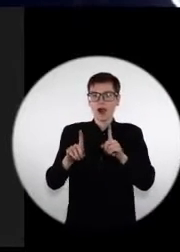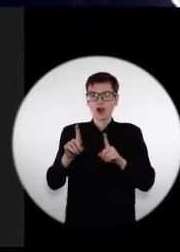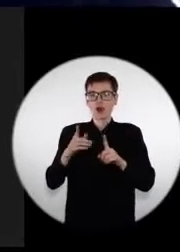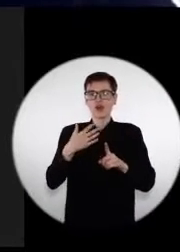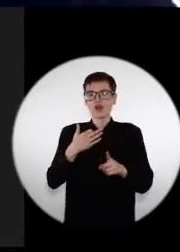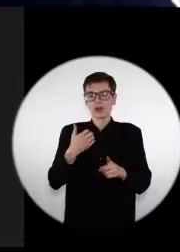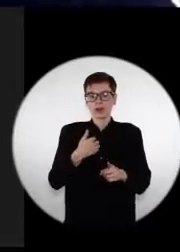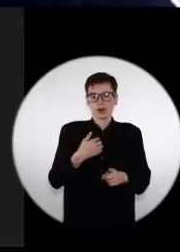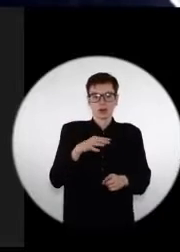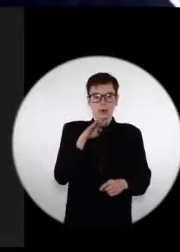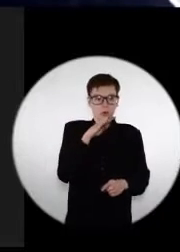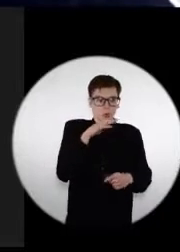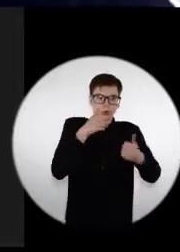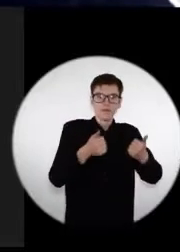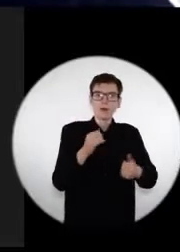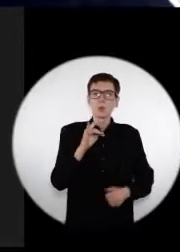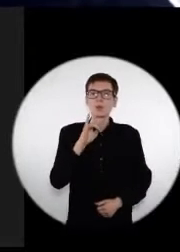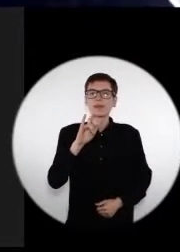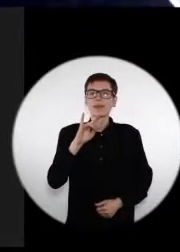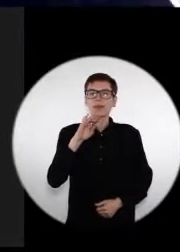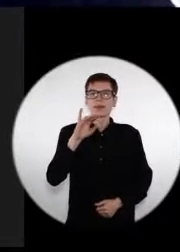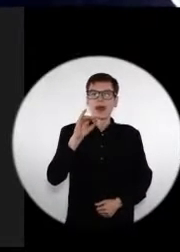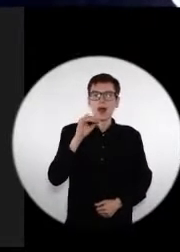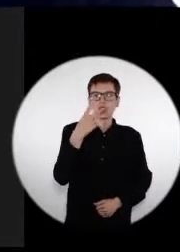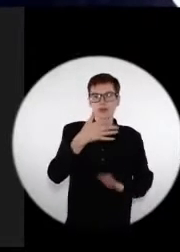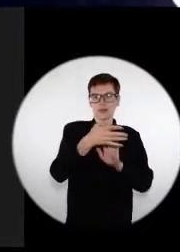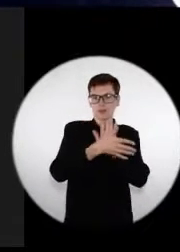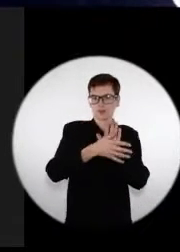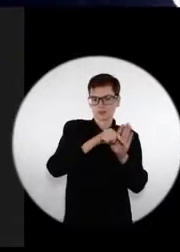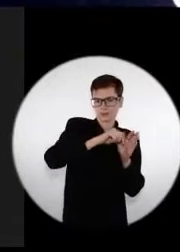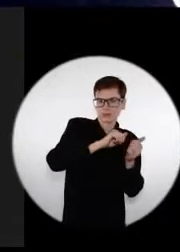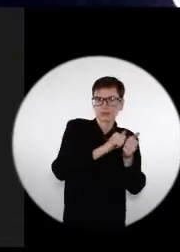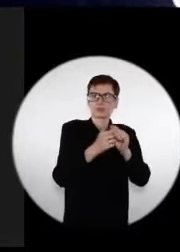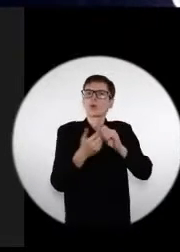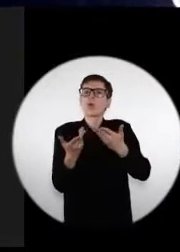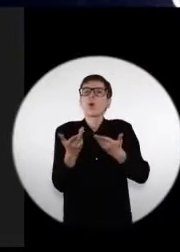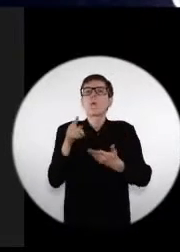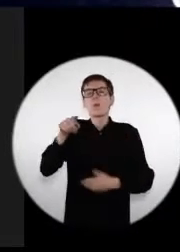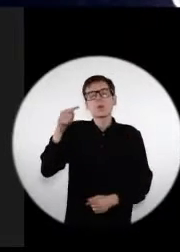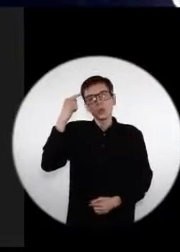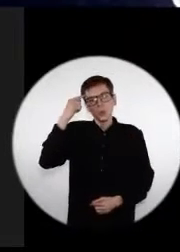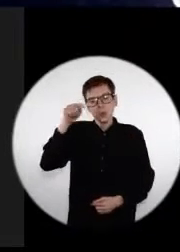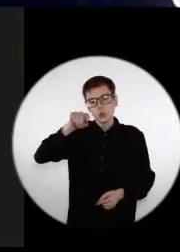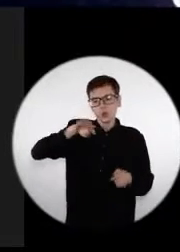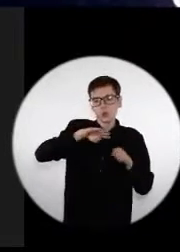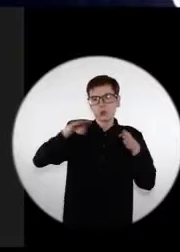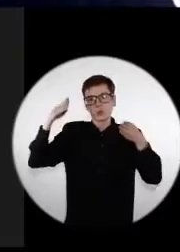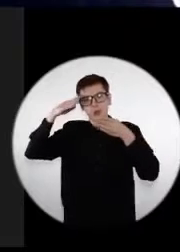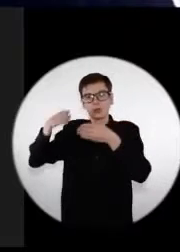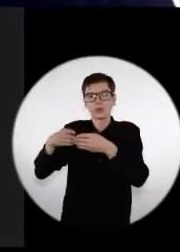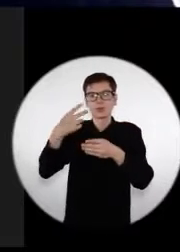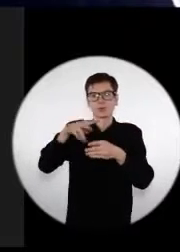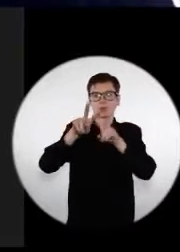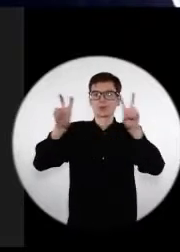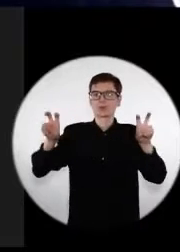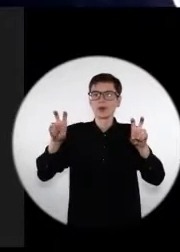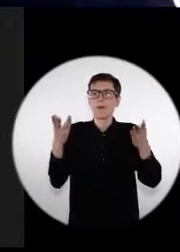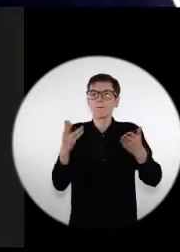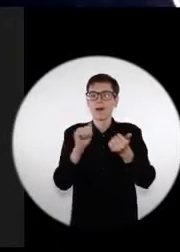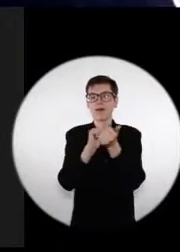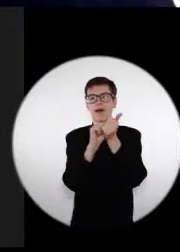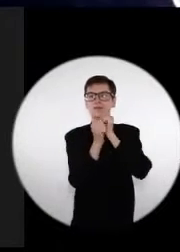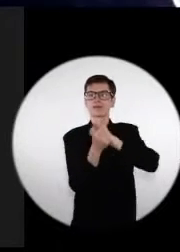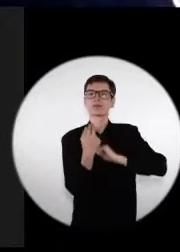un potencial quizás artístico de algo que es netamente utilitario donde podrías ver tú eso mismo pasando